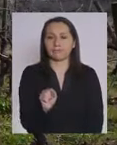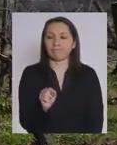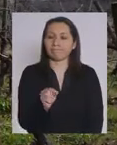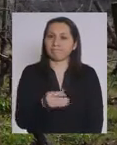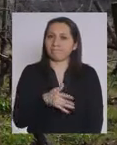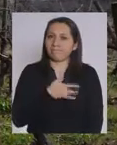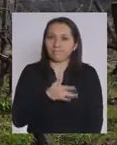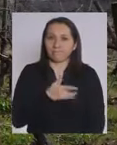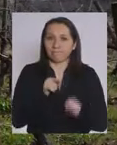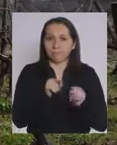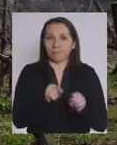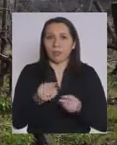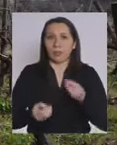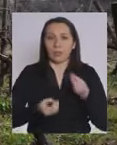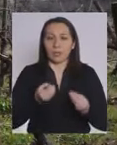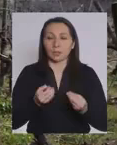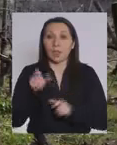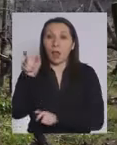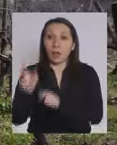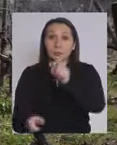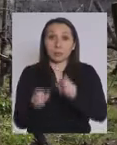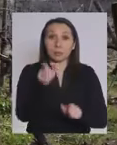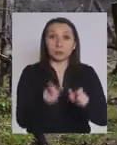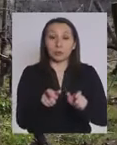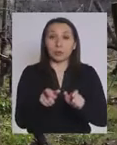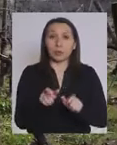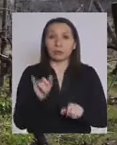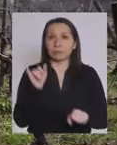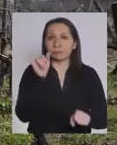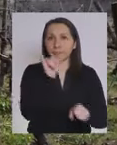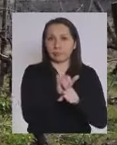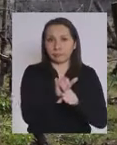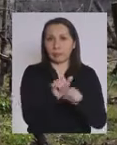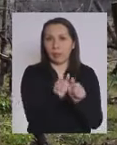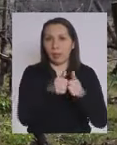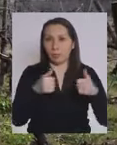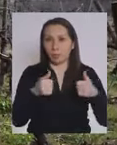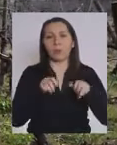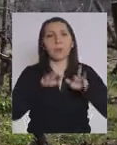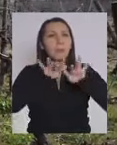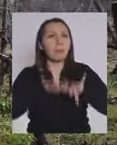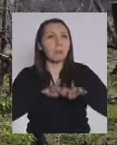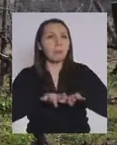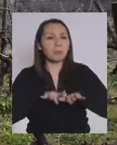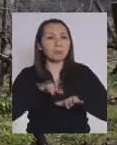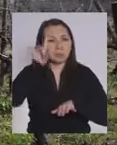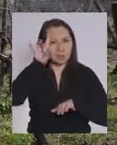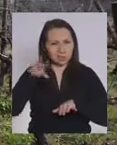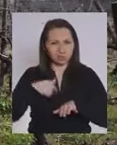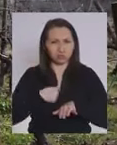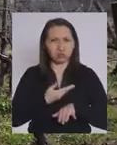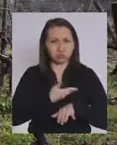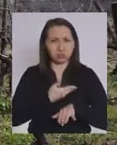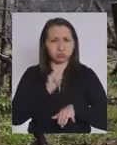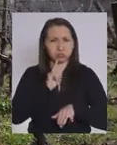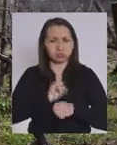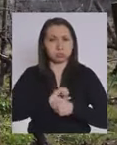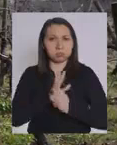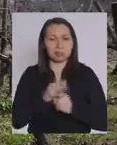en el sentido de que la gente engañaba a la autoridad porque sabiendo que tenía